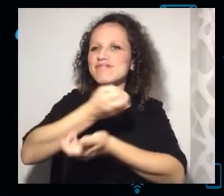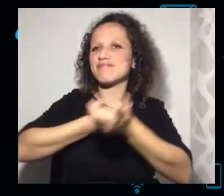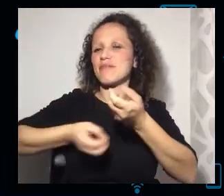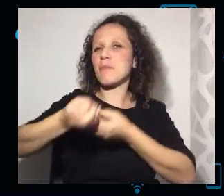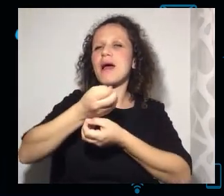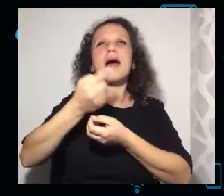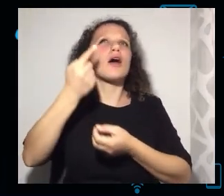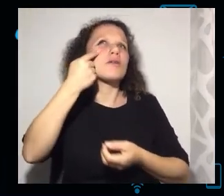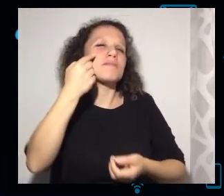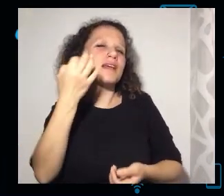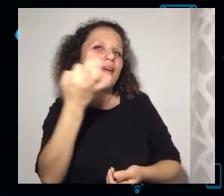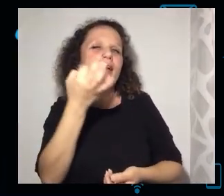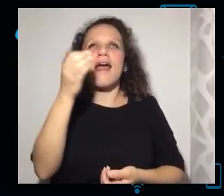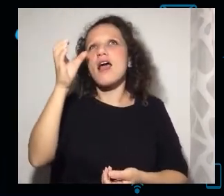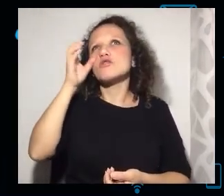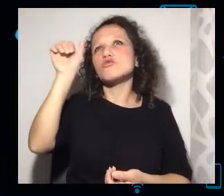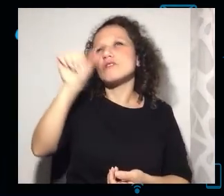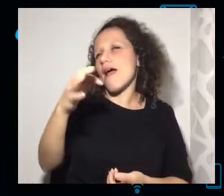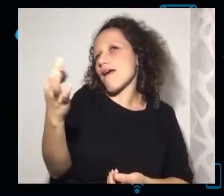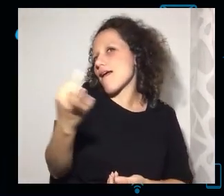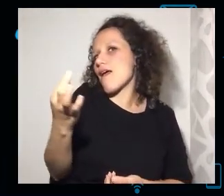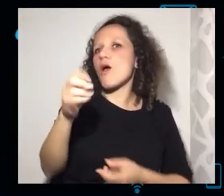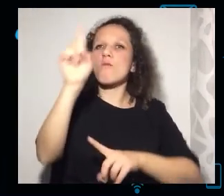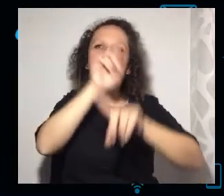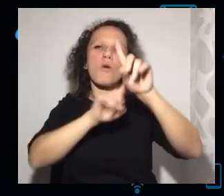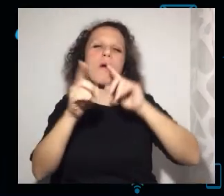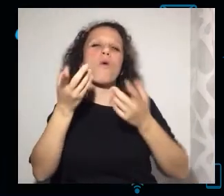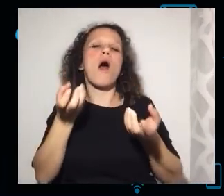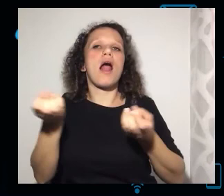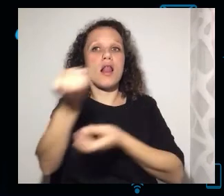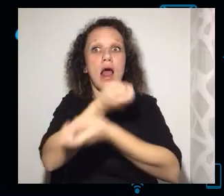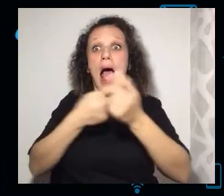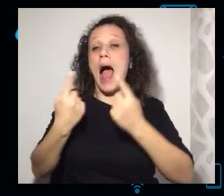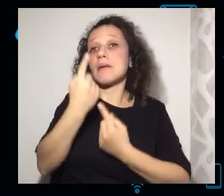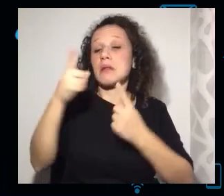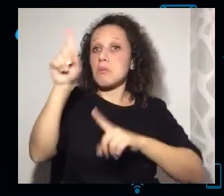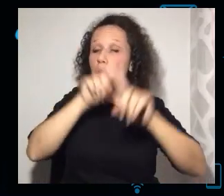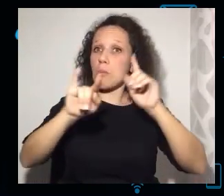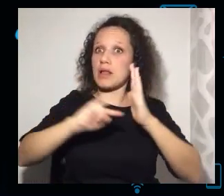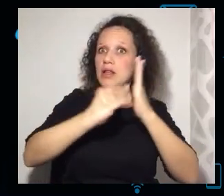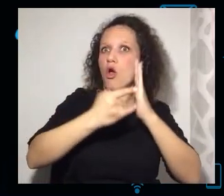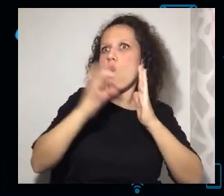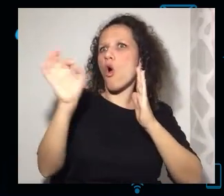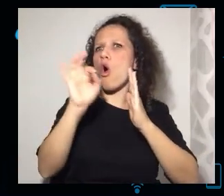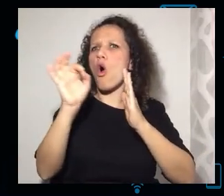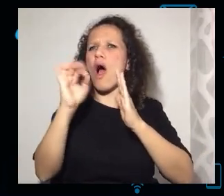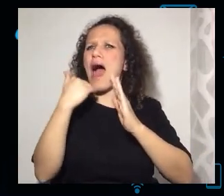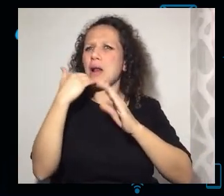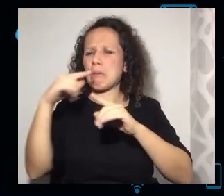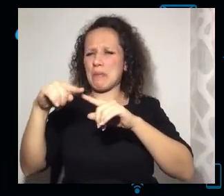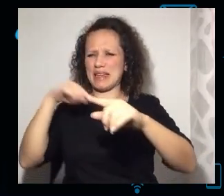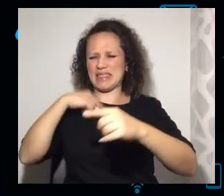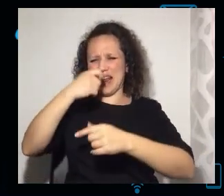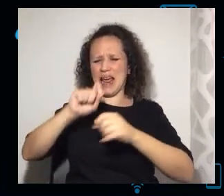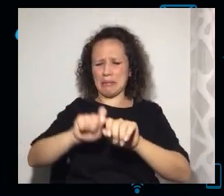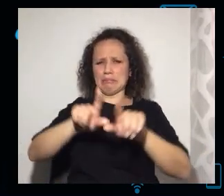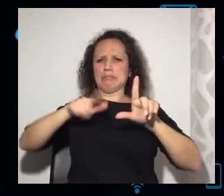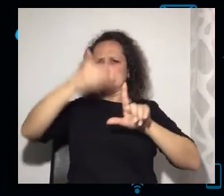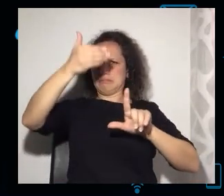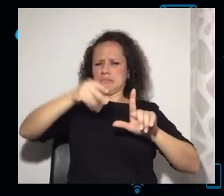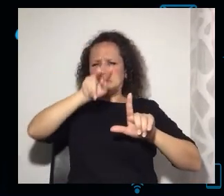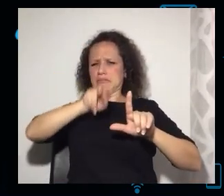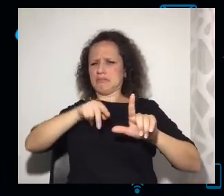que vemos las cosas que escuchamos los problemas que tenemos a veces técnicos a veces de fondo a veces un mensaje que nos ha llegado y que nos ha producido un cierto